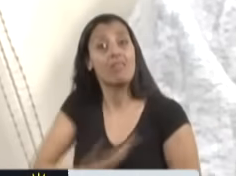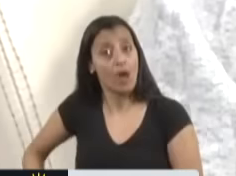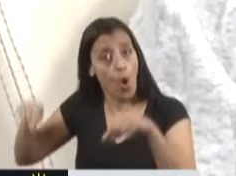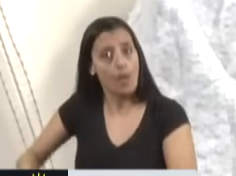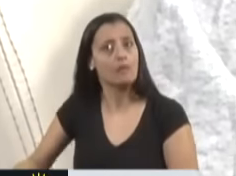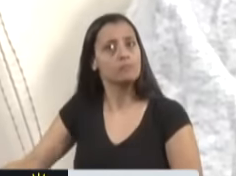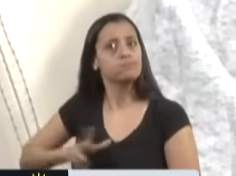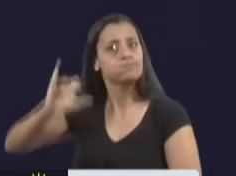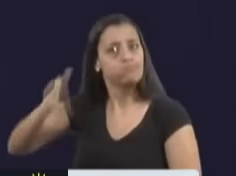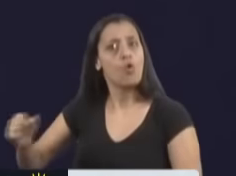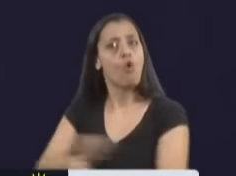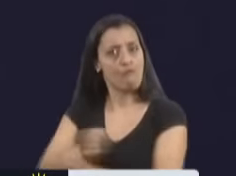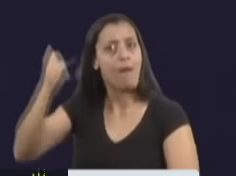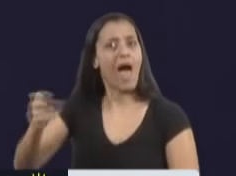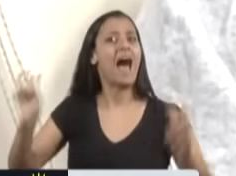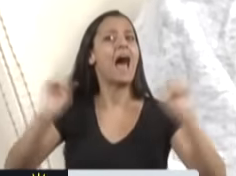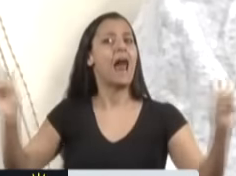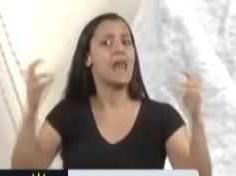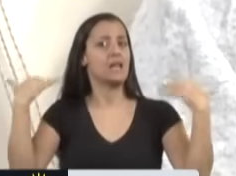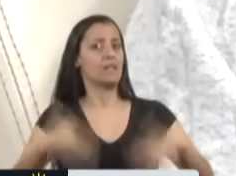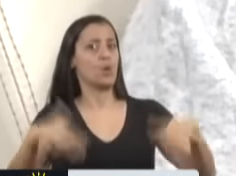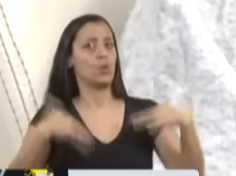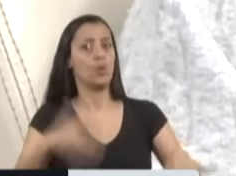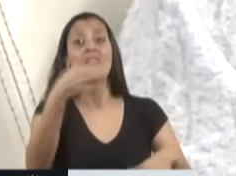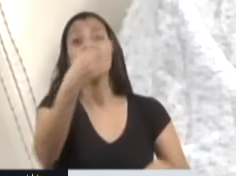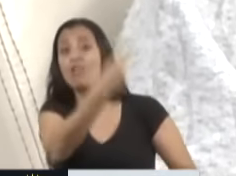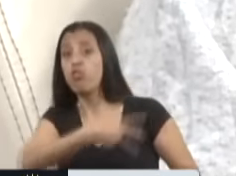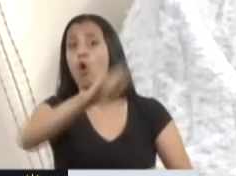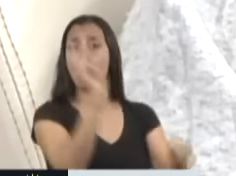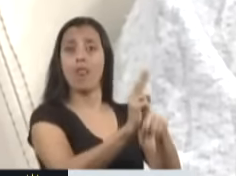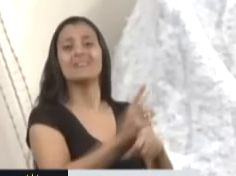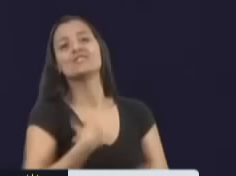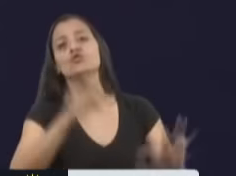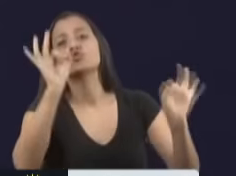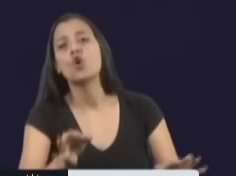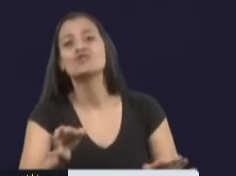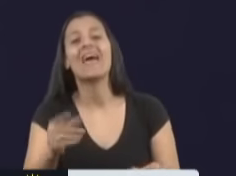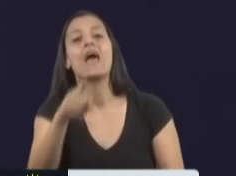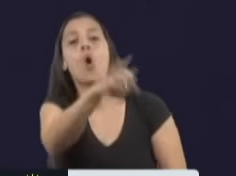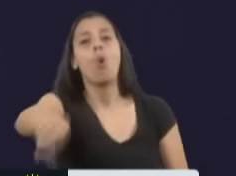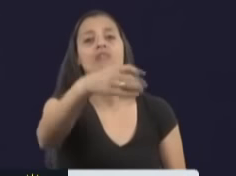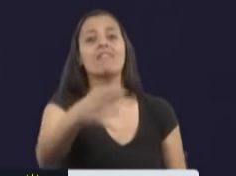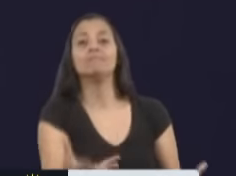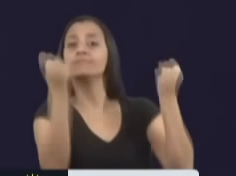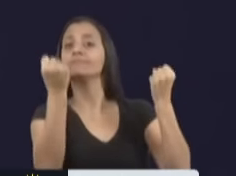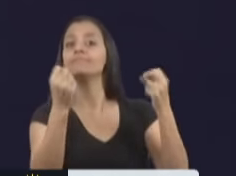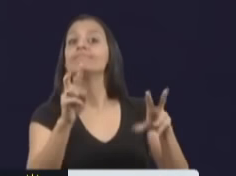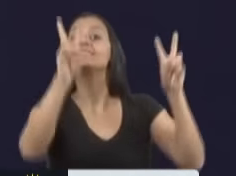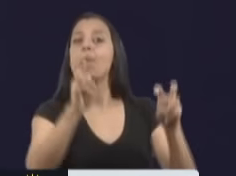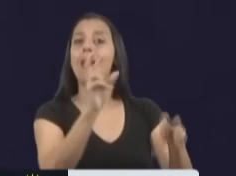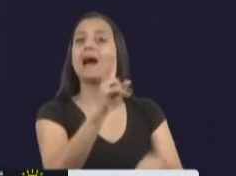justamente si lo puedes bueno sé que no se pueden dar detalles justamente por temas de seguridad por temas de seguridad muy bien muy